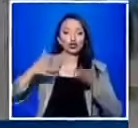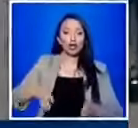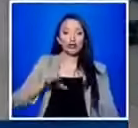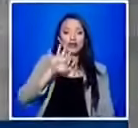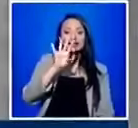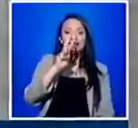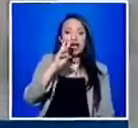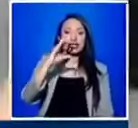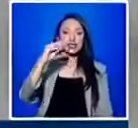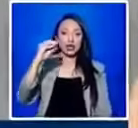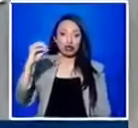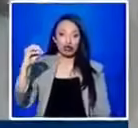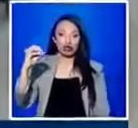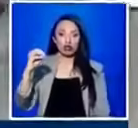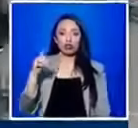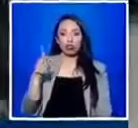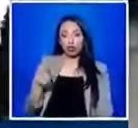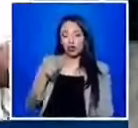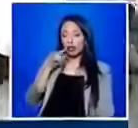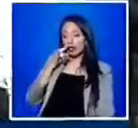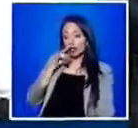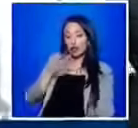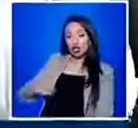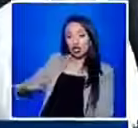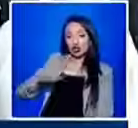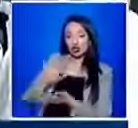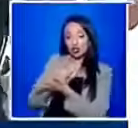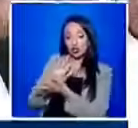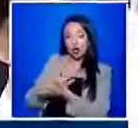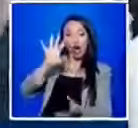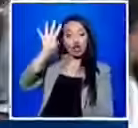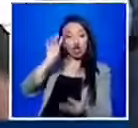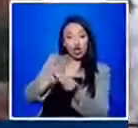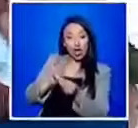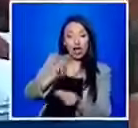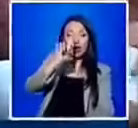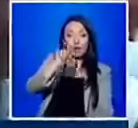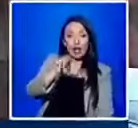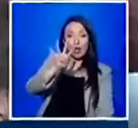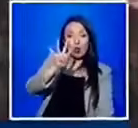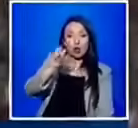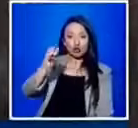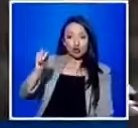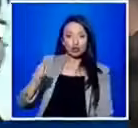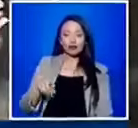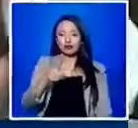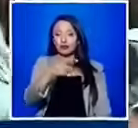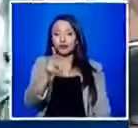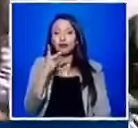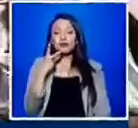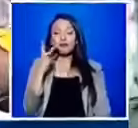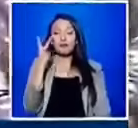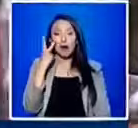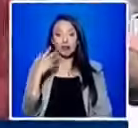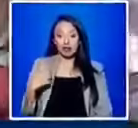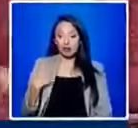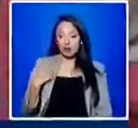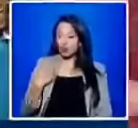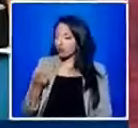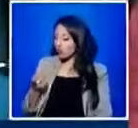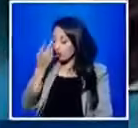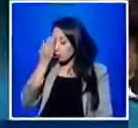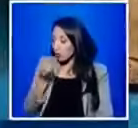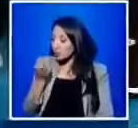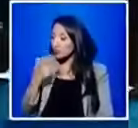cerca de 600 estudiantes en primaria, en total cerca de 1.300, 1.400, de los papitos también emocionados. ¿Cómo se sienten? Buenos